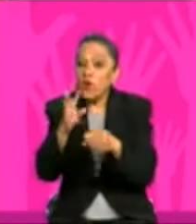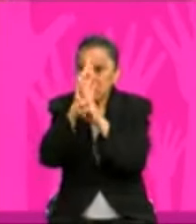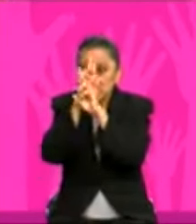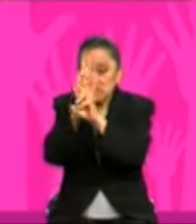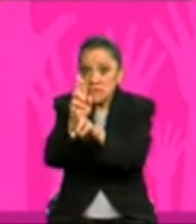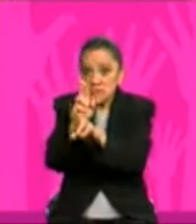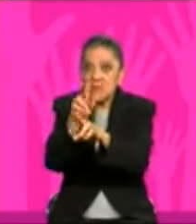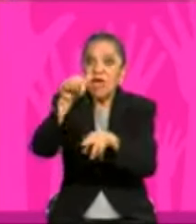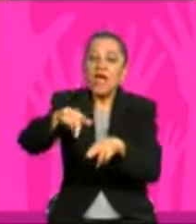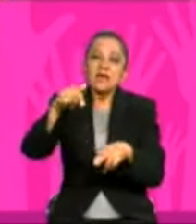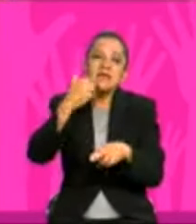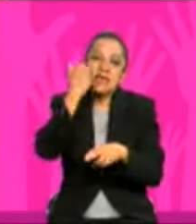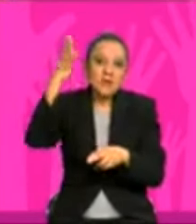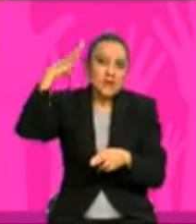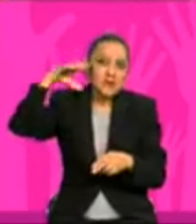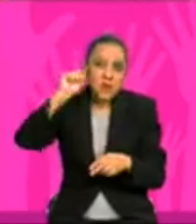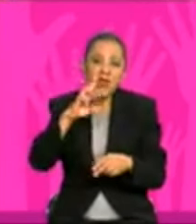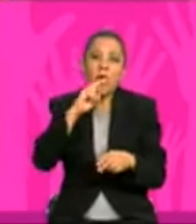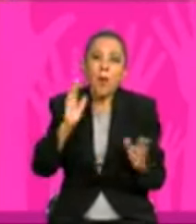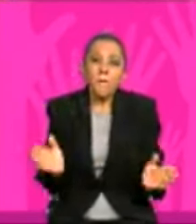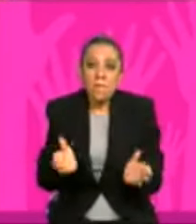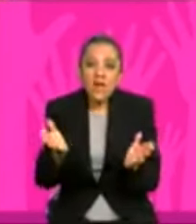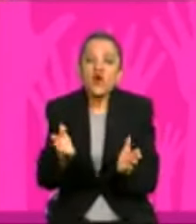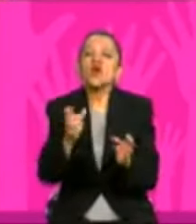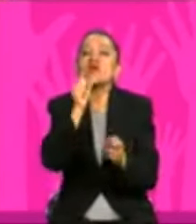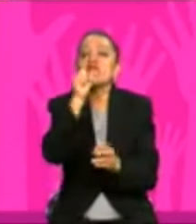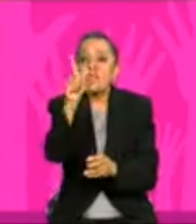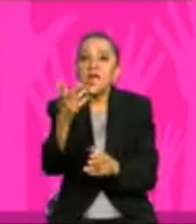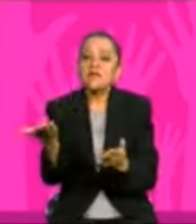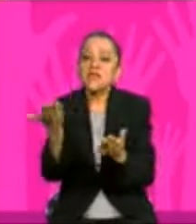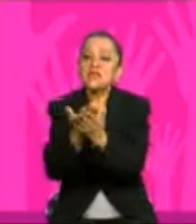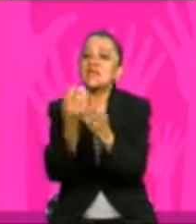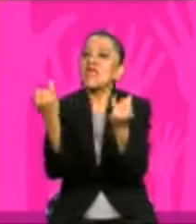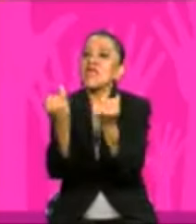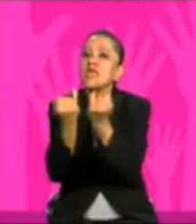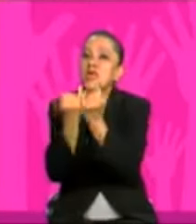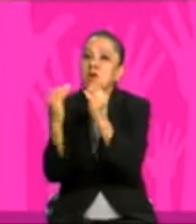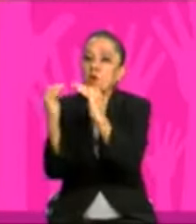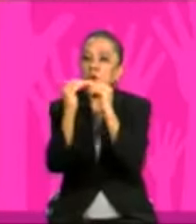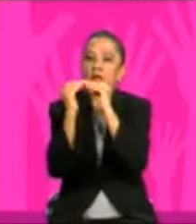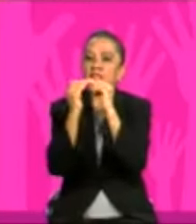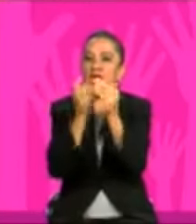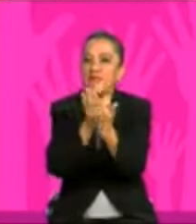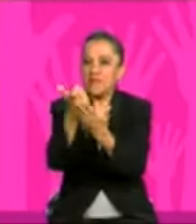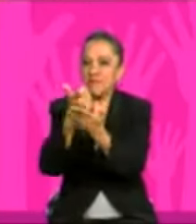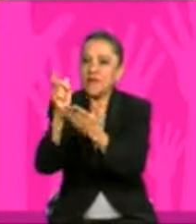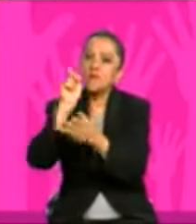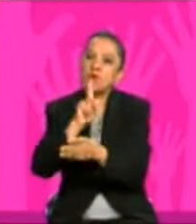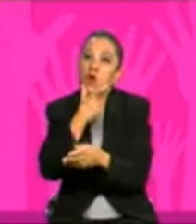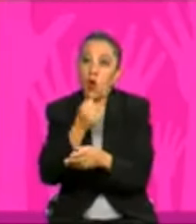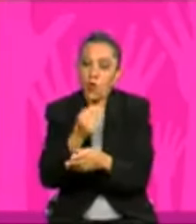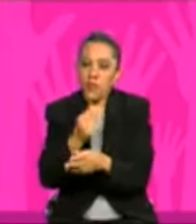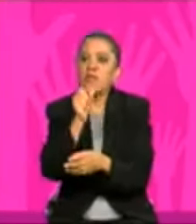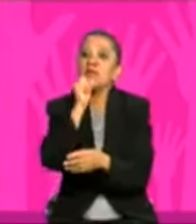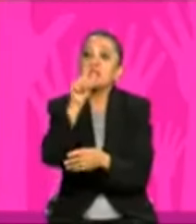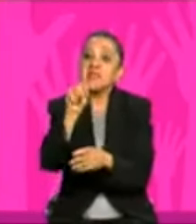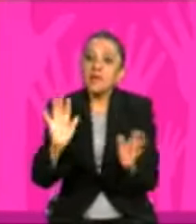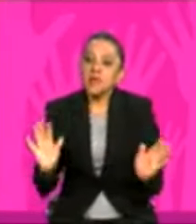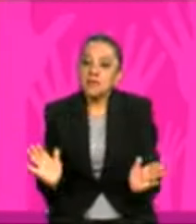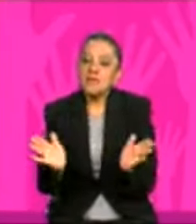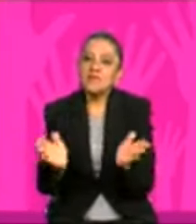y promoveremos, por supuesto, la igualdad salarial entre hombres y mujeres. Vamos a reactivar el aeropuerto